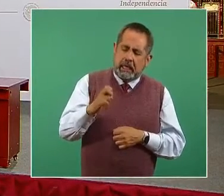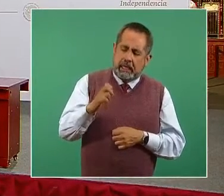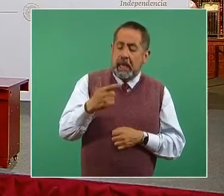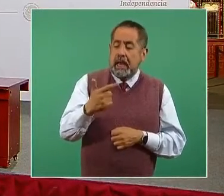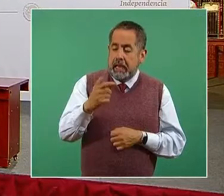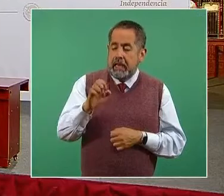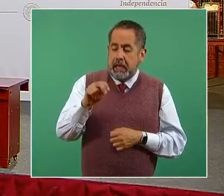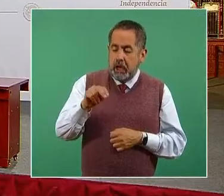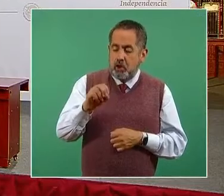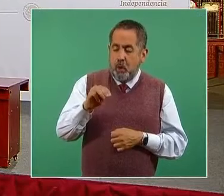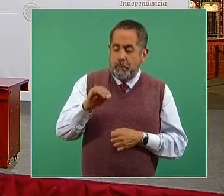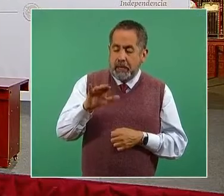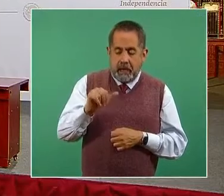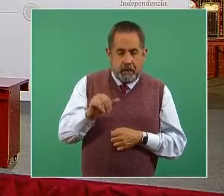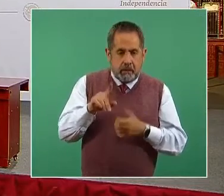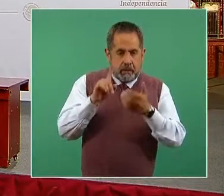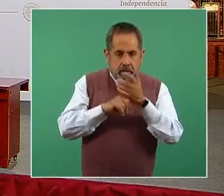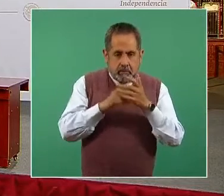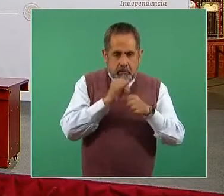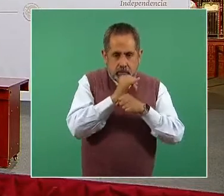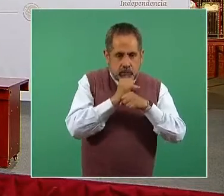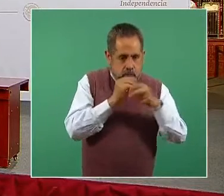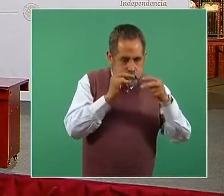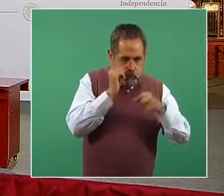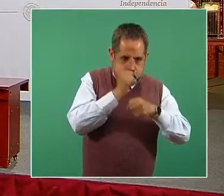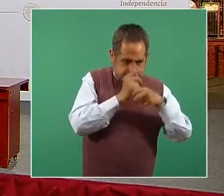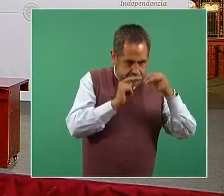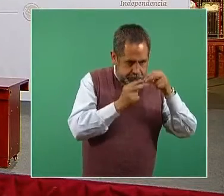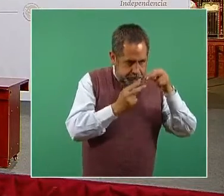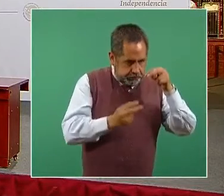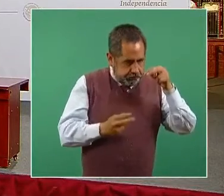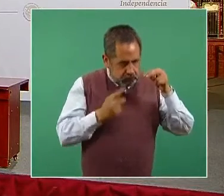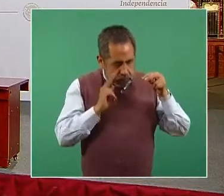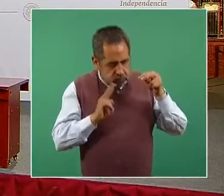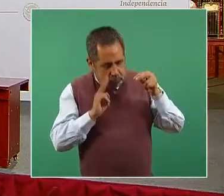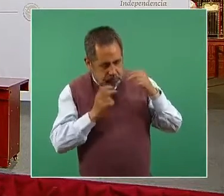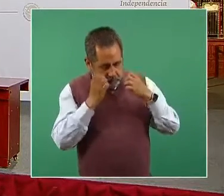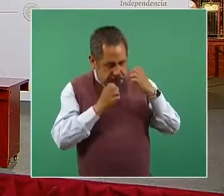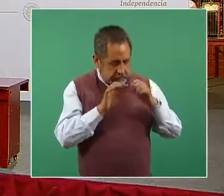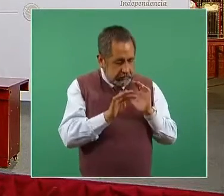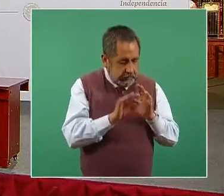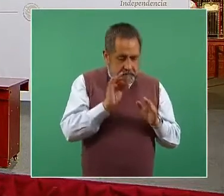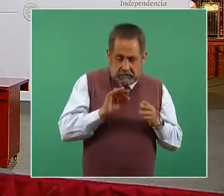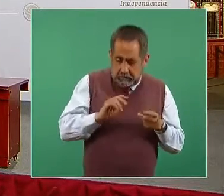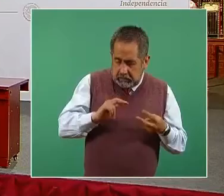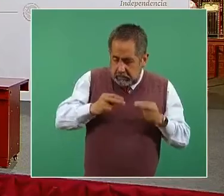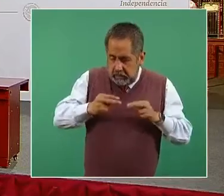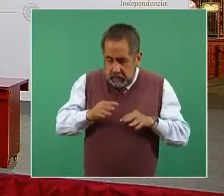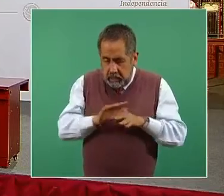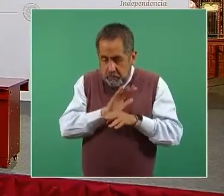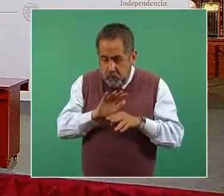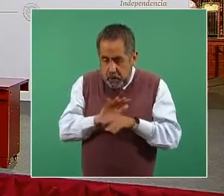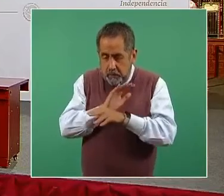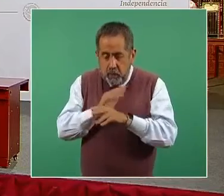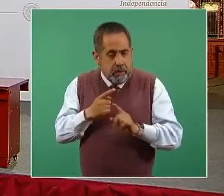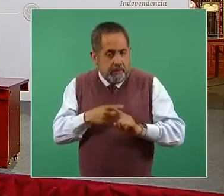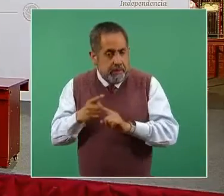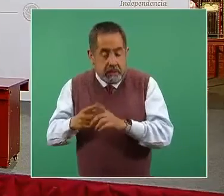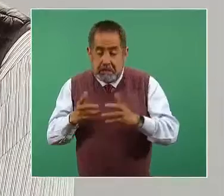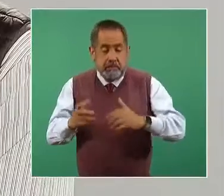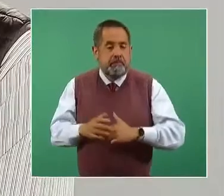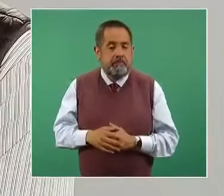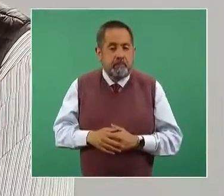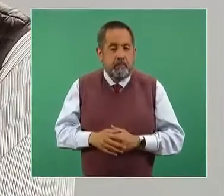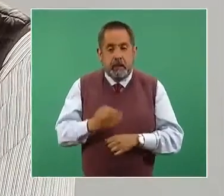que va a ir ya directamente o se va a focalizar en poder identificar mutaciones y en su momento variantes. Hasta el